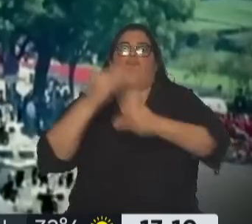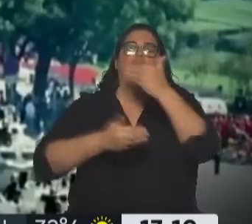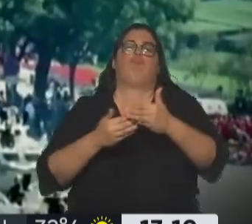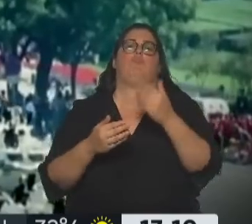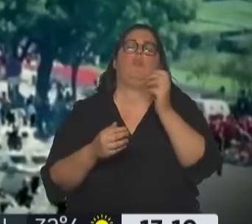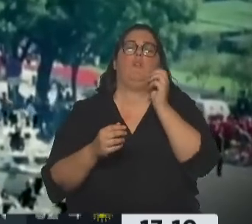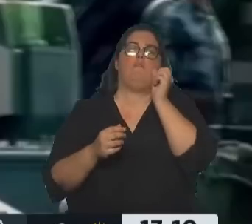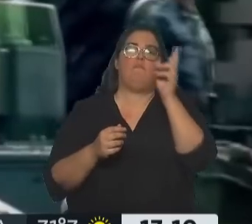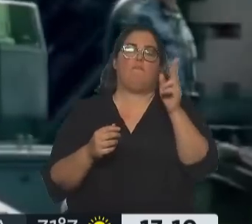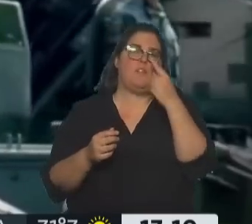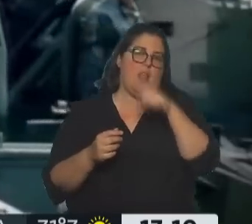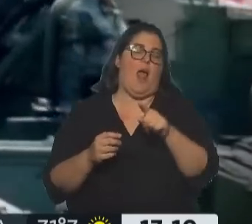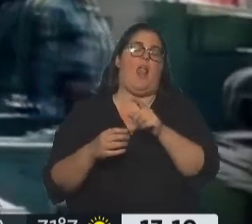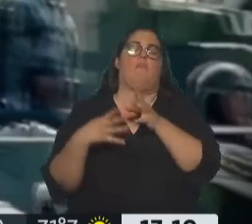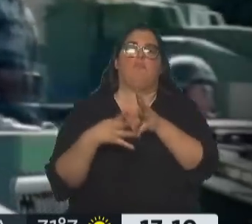de disrupción global.